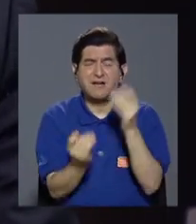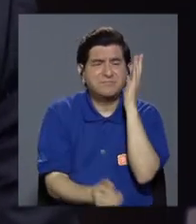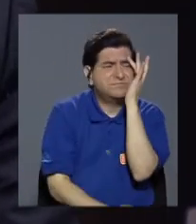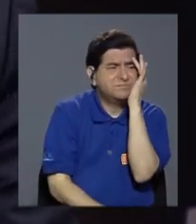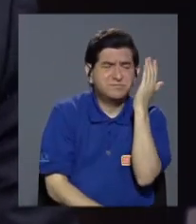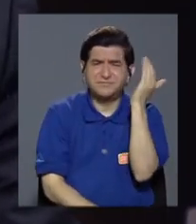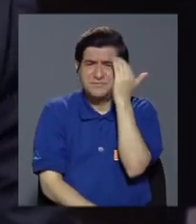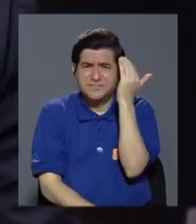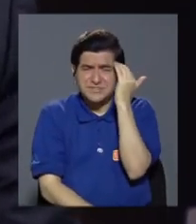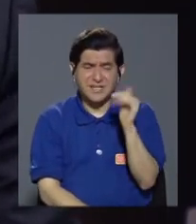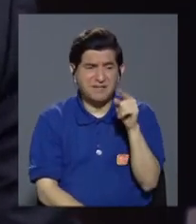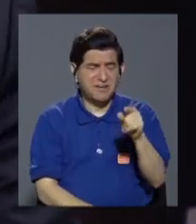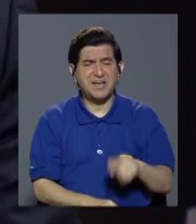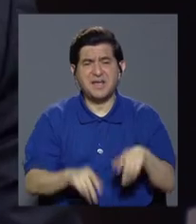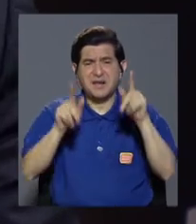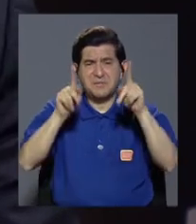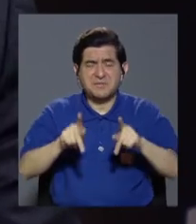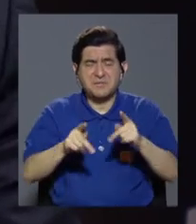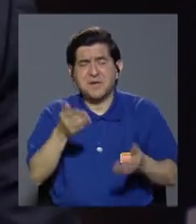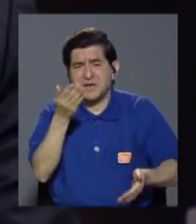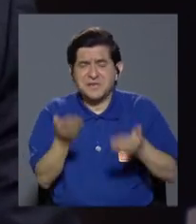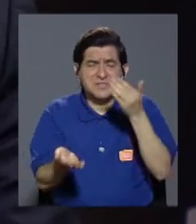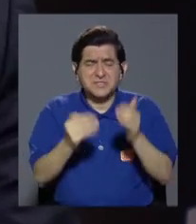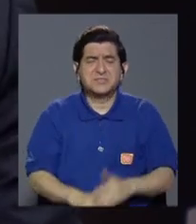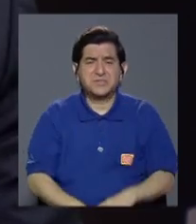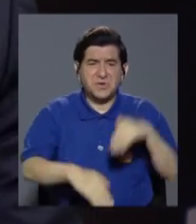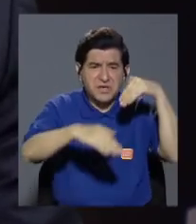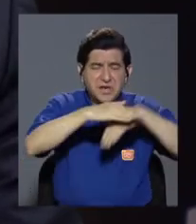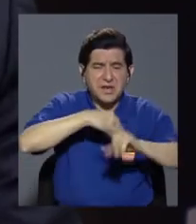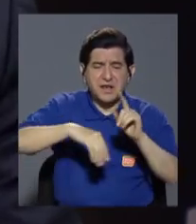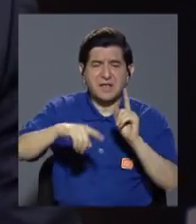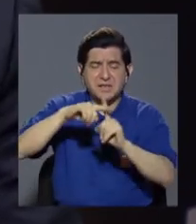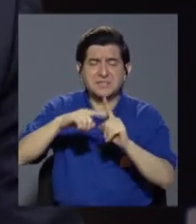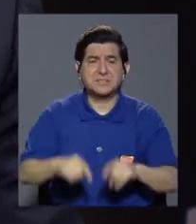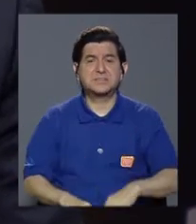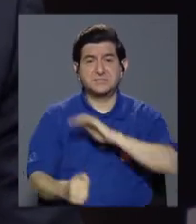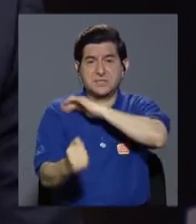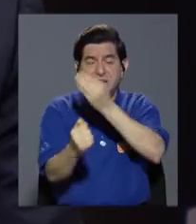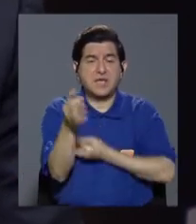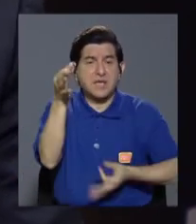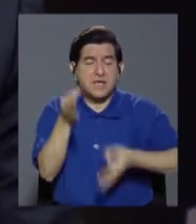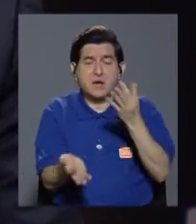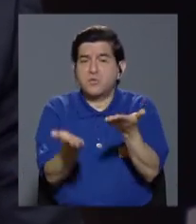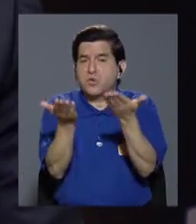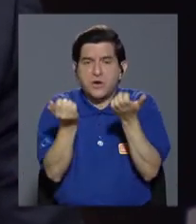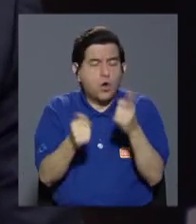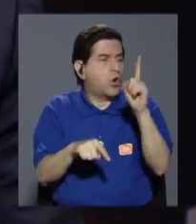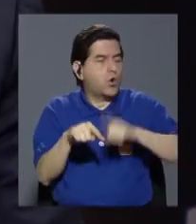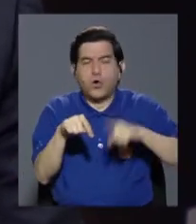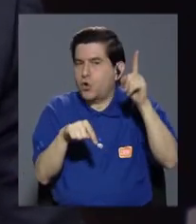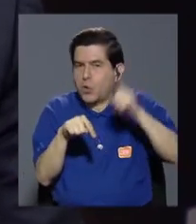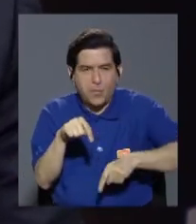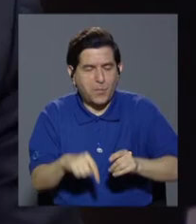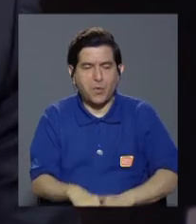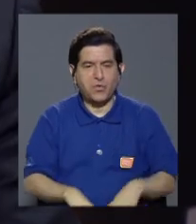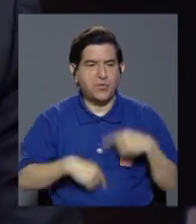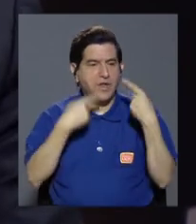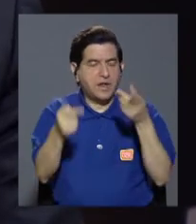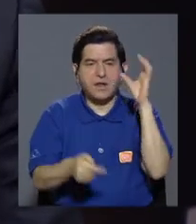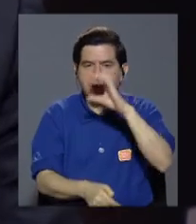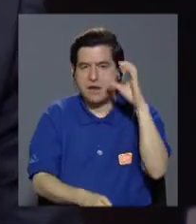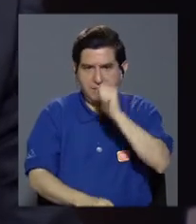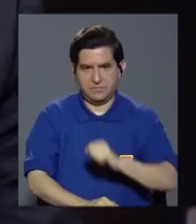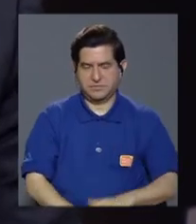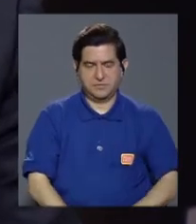seguramente saben en dónde están enterrados los restos de algunos de sus seres queridos y que el poder judicial no ha querido o no ha podido ir por ellos